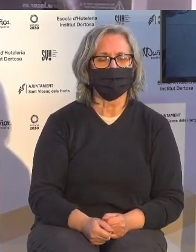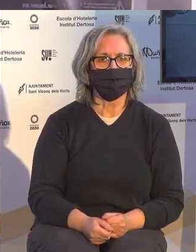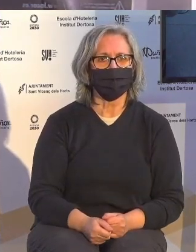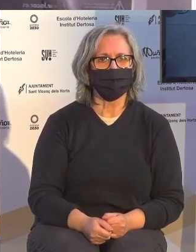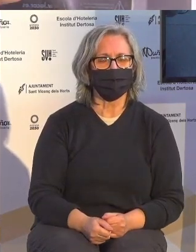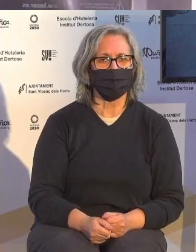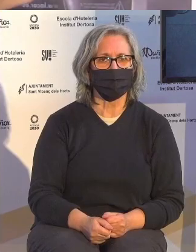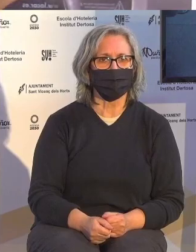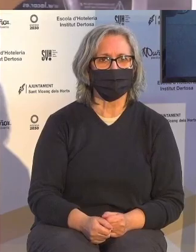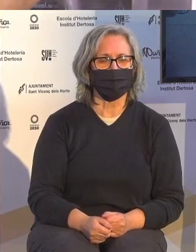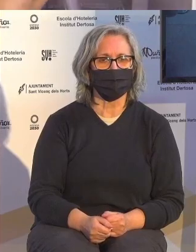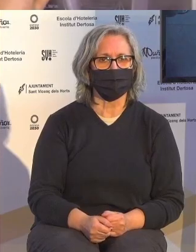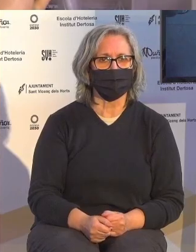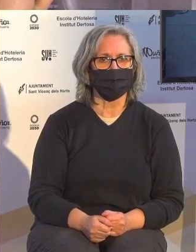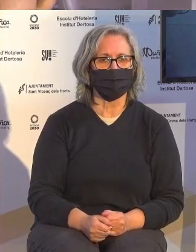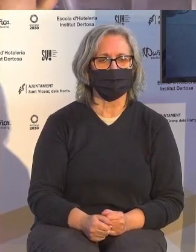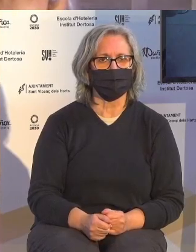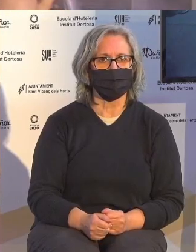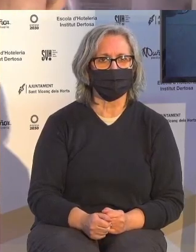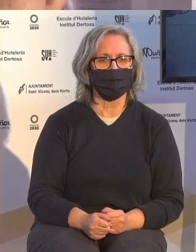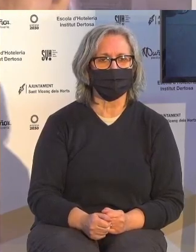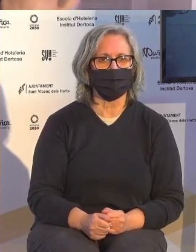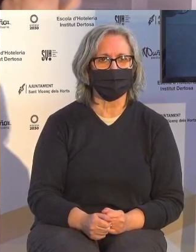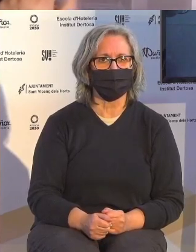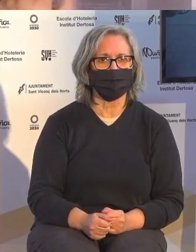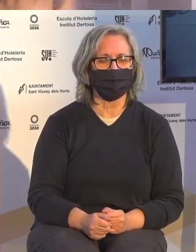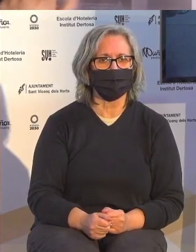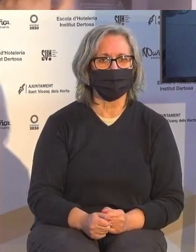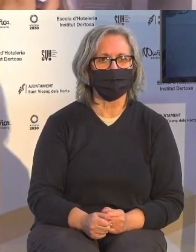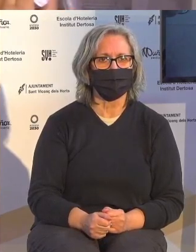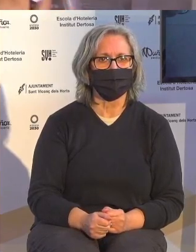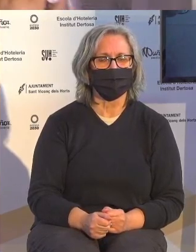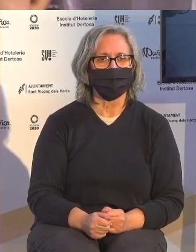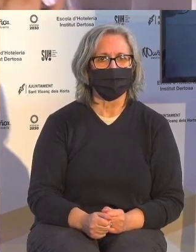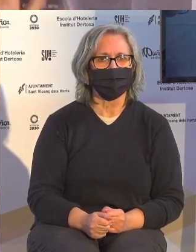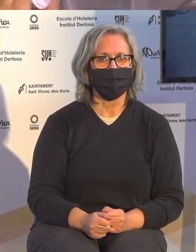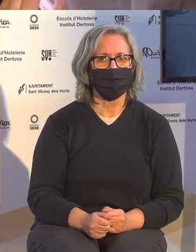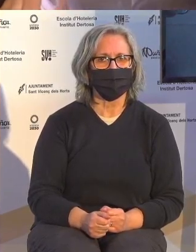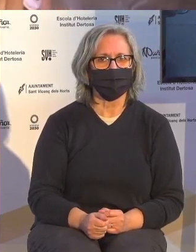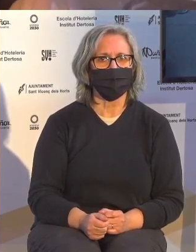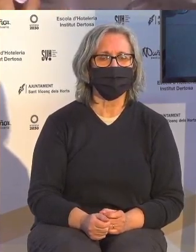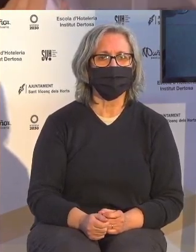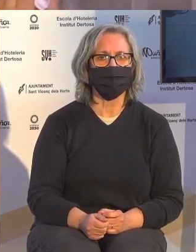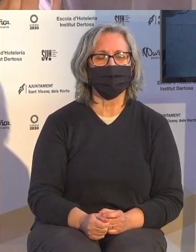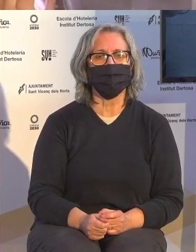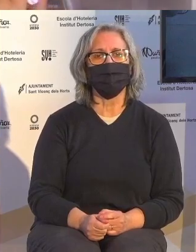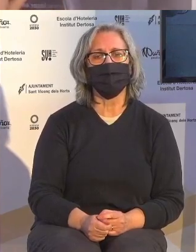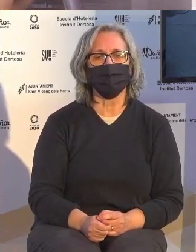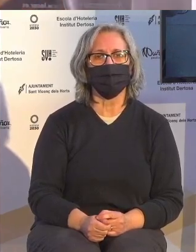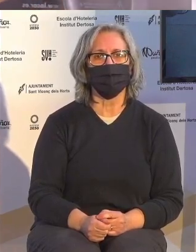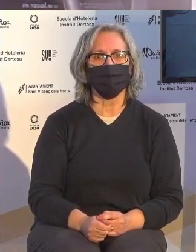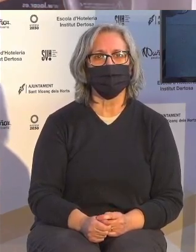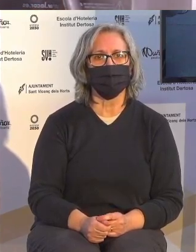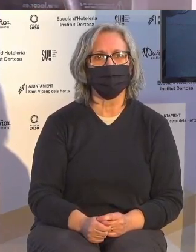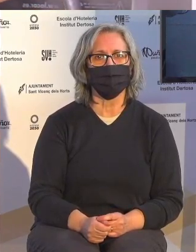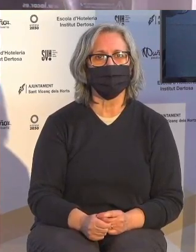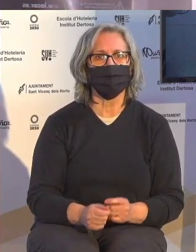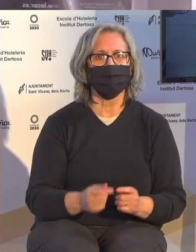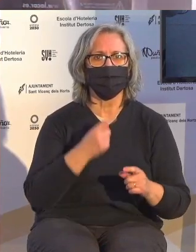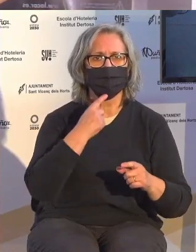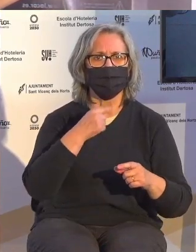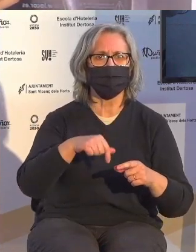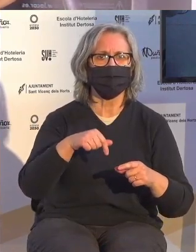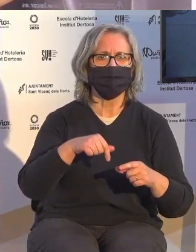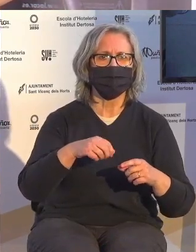los sound de loa mi bar va a saber que está listo pero son de amigos pero cuando eso se